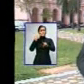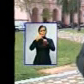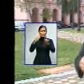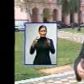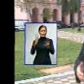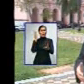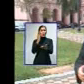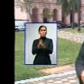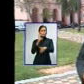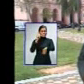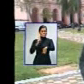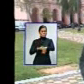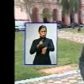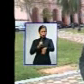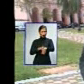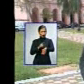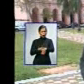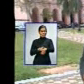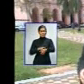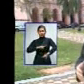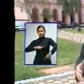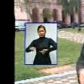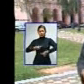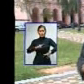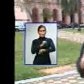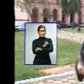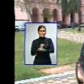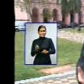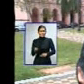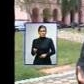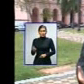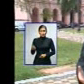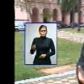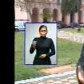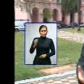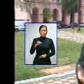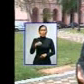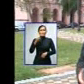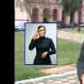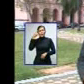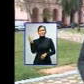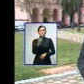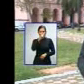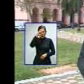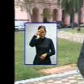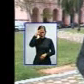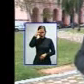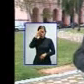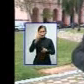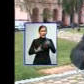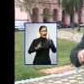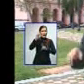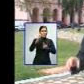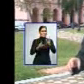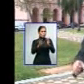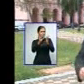en los últimos tiempos, a través de esta gerencia, es donde se pudo incrementar la cantidad de equipos médicos y también de algunas